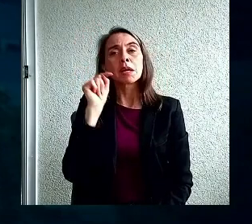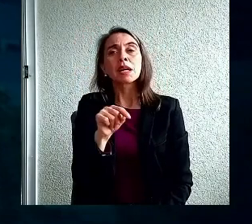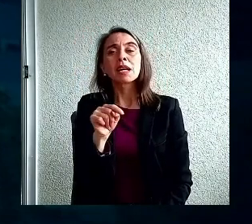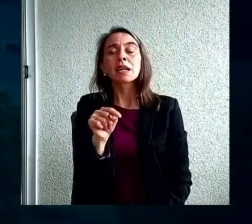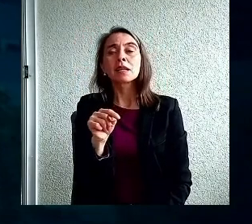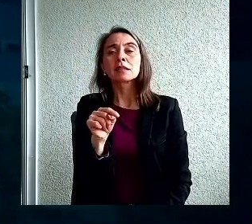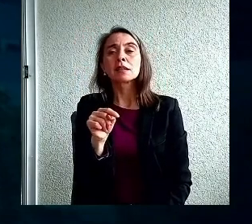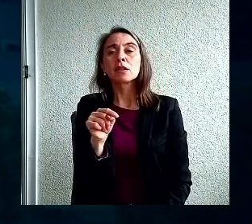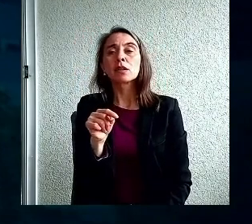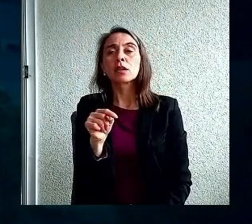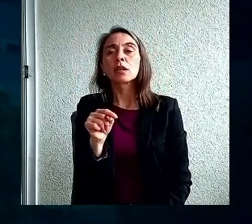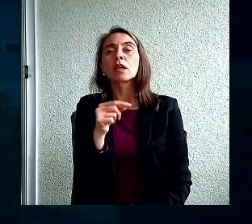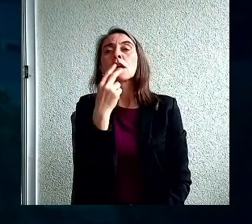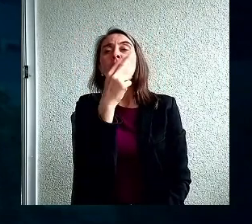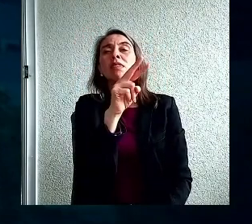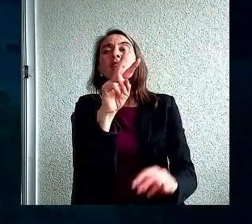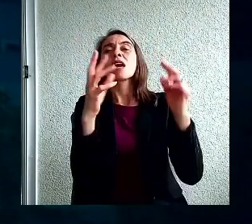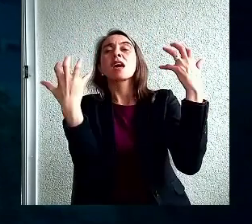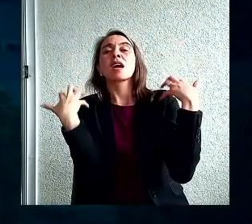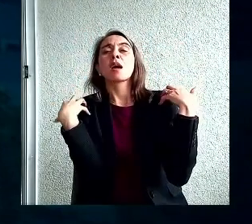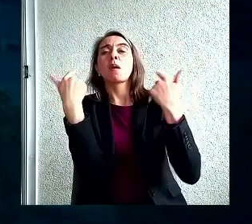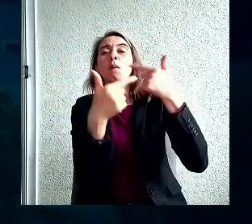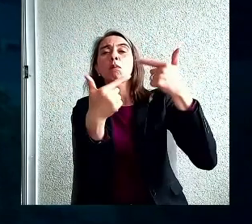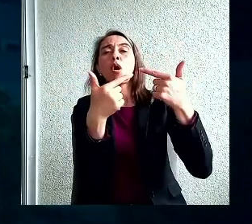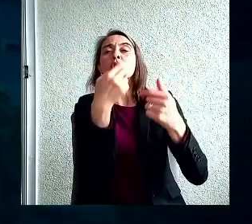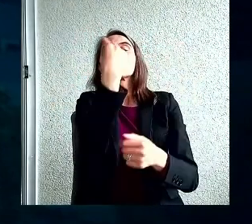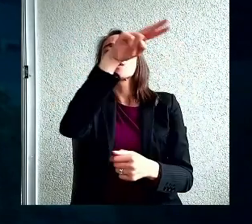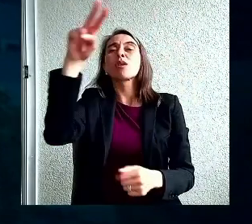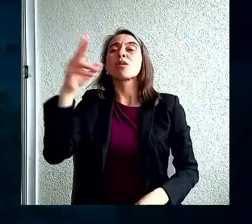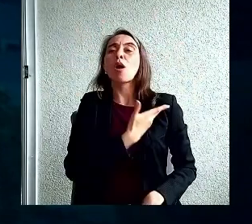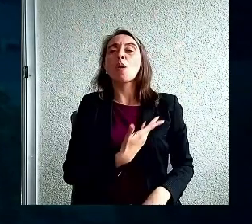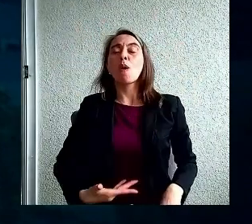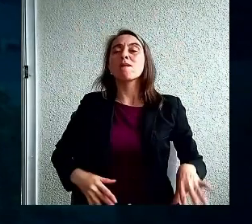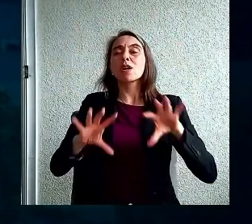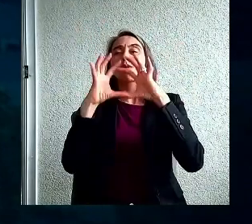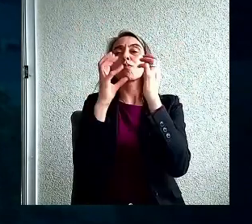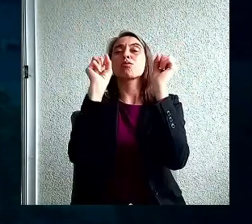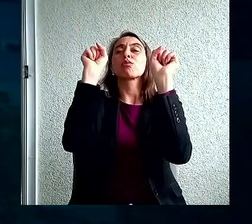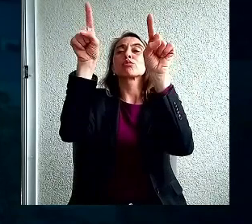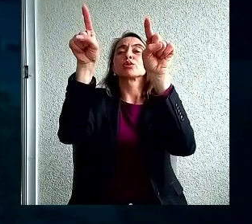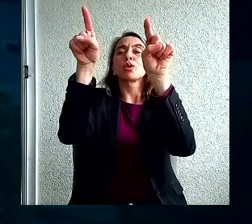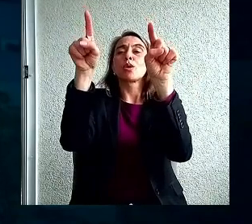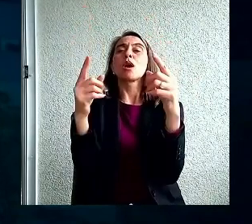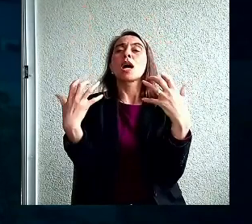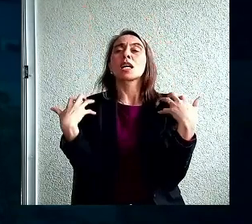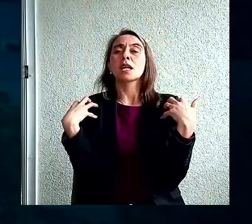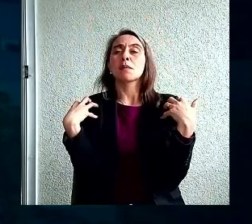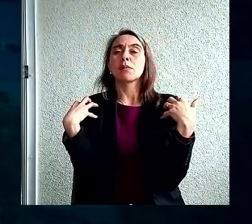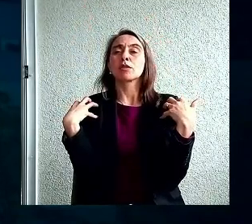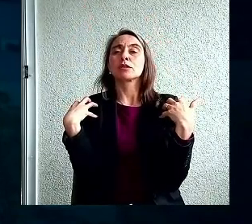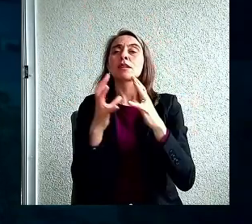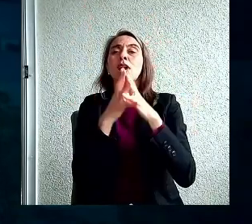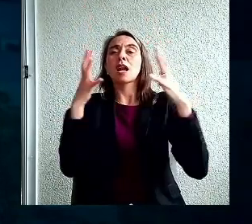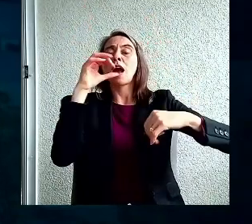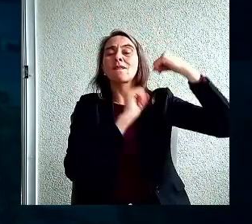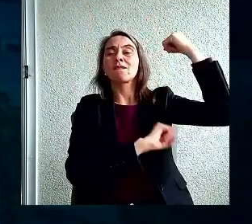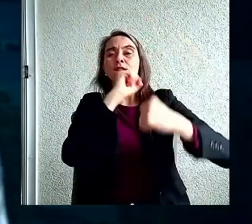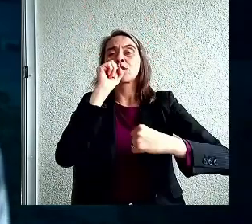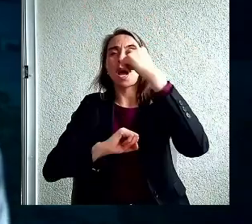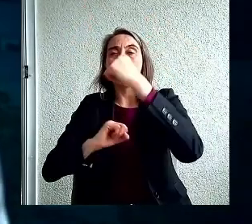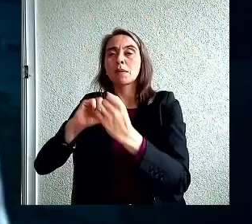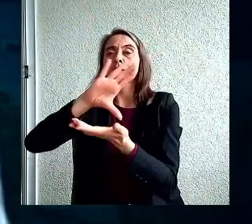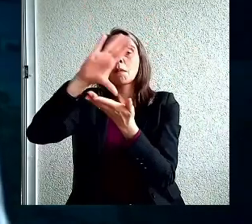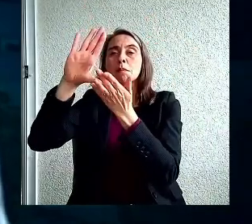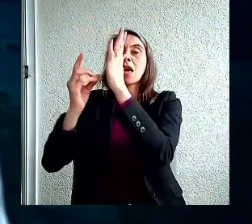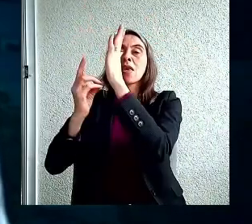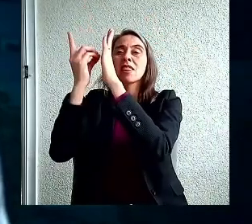es de responsabilidad de las grandes corporaciones y de los países grandes que contaminan más. Y ven su accionar individual un poco